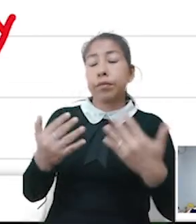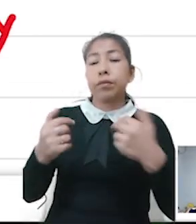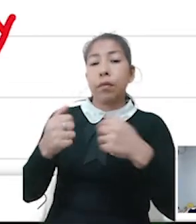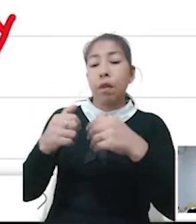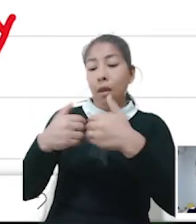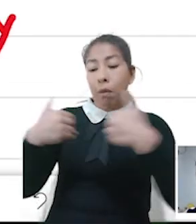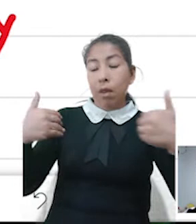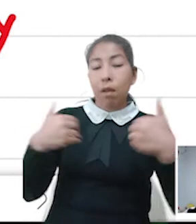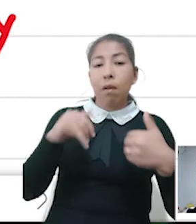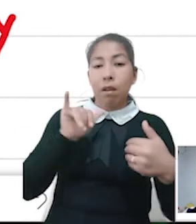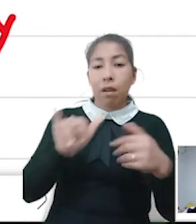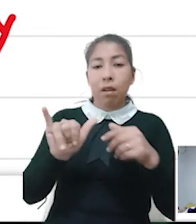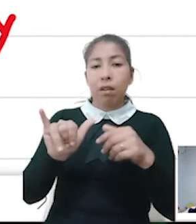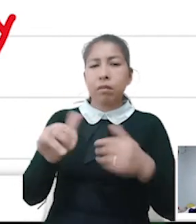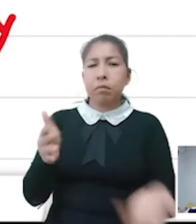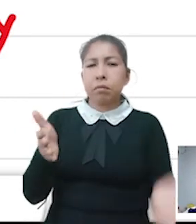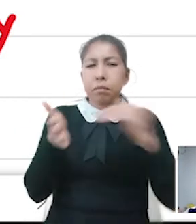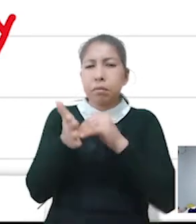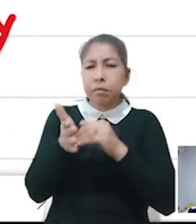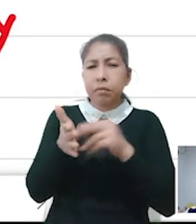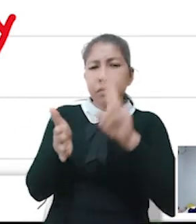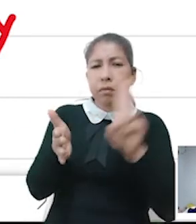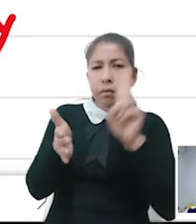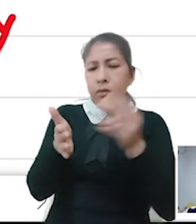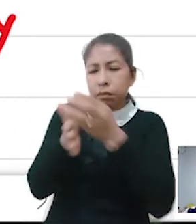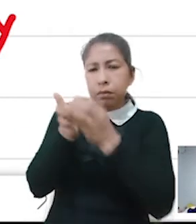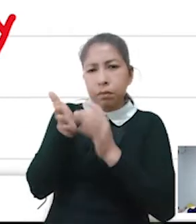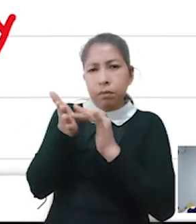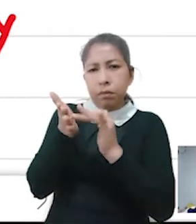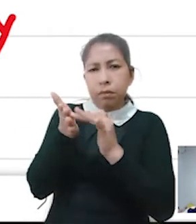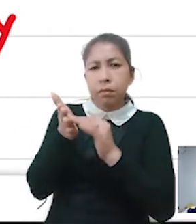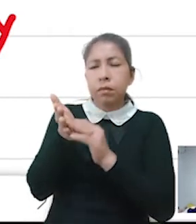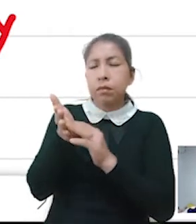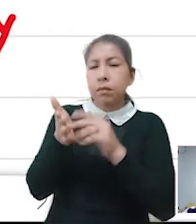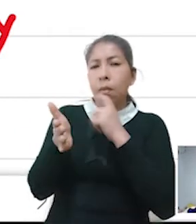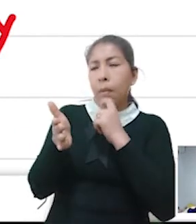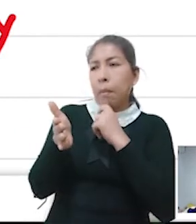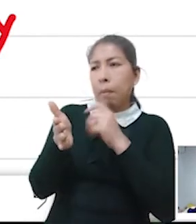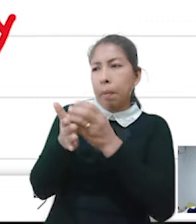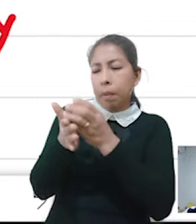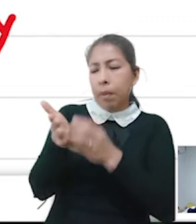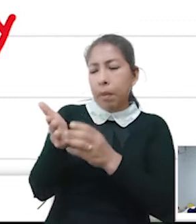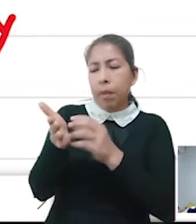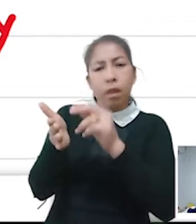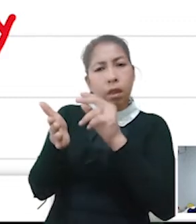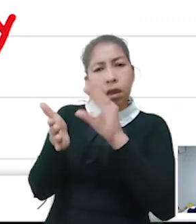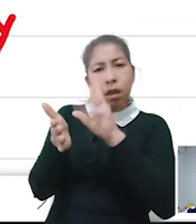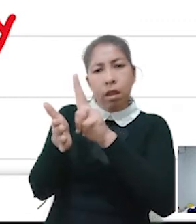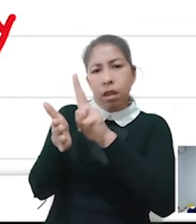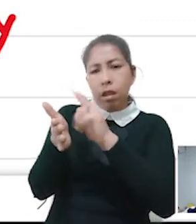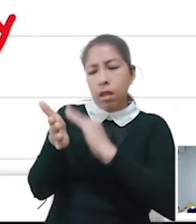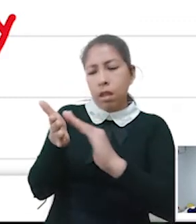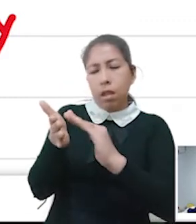adyacente. Nuevamente recurrimos a nuestra calculadora. Vamos a borrar acá 3/5